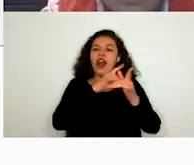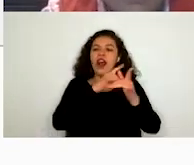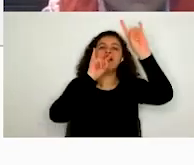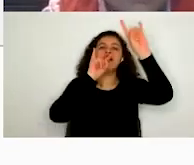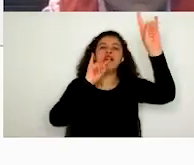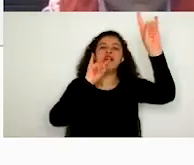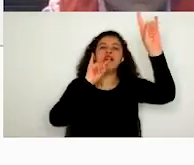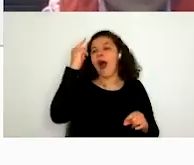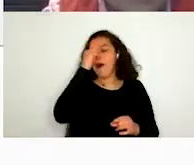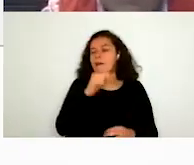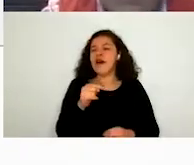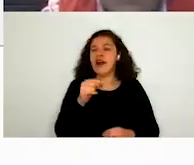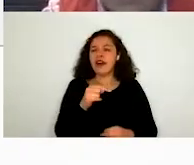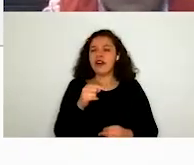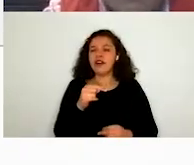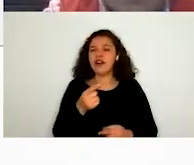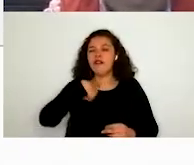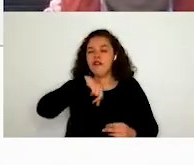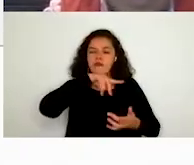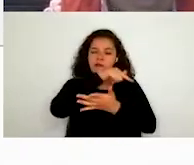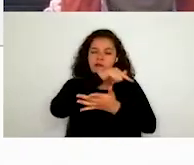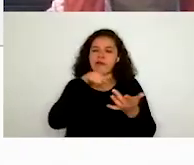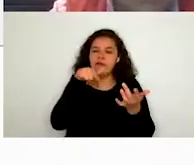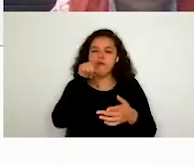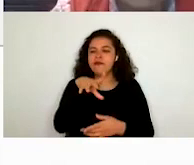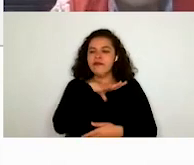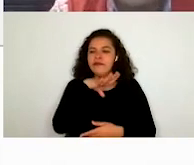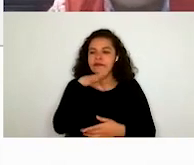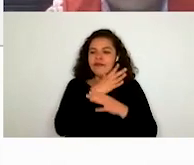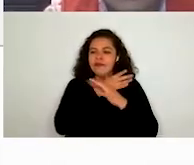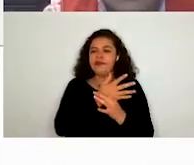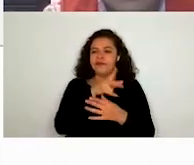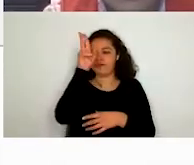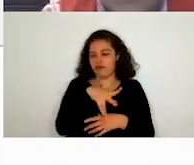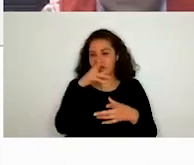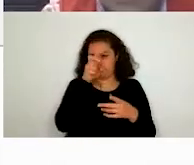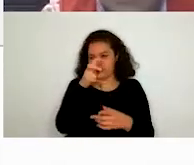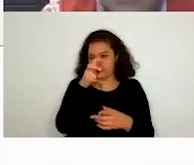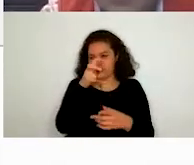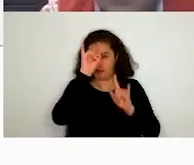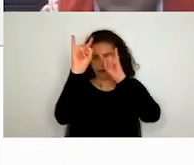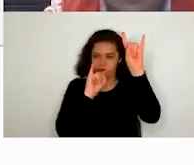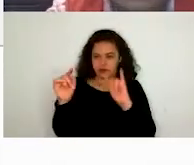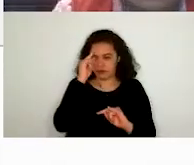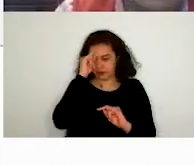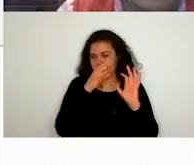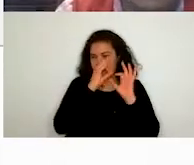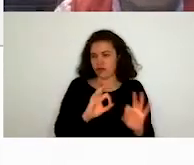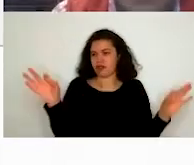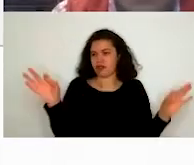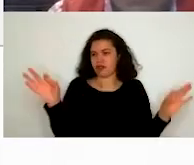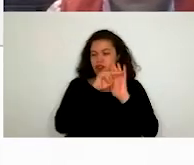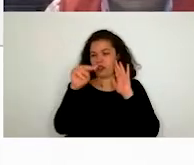la que va a estar sujeta nuestro establecimiento. Y es muy importante que esta señalización sea conforme lo establece la